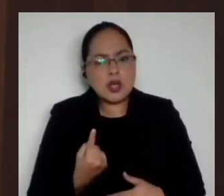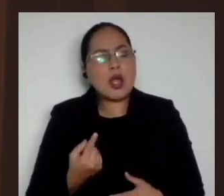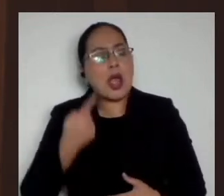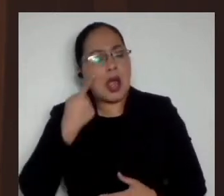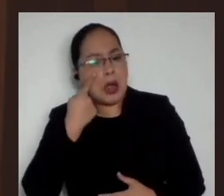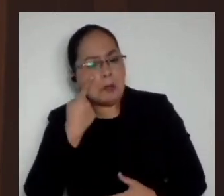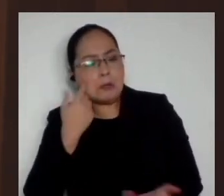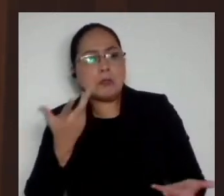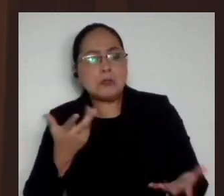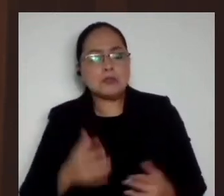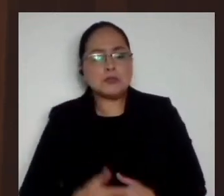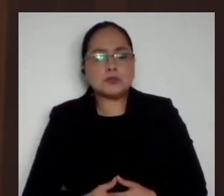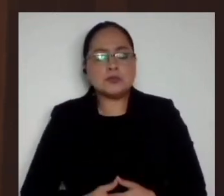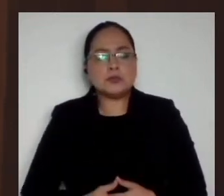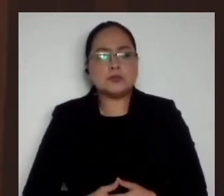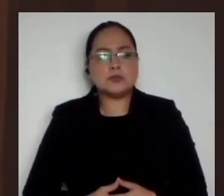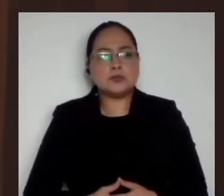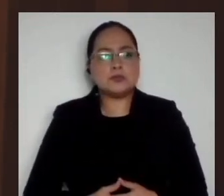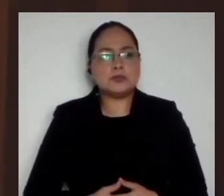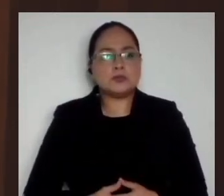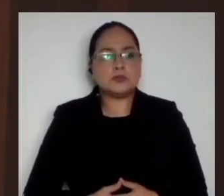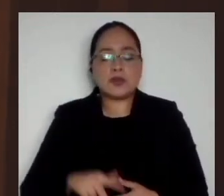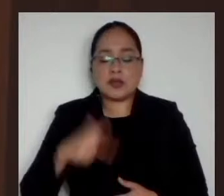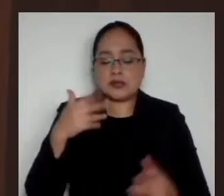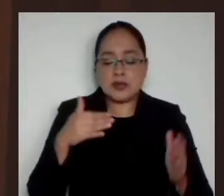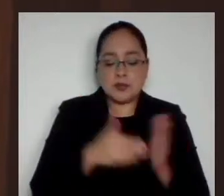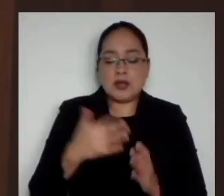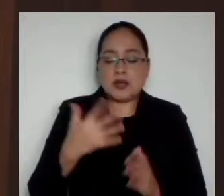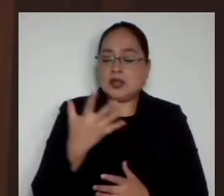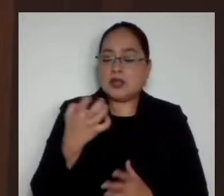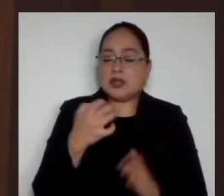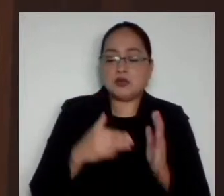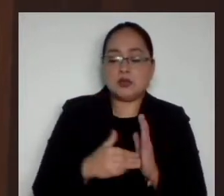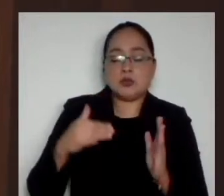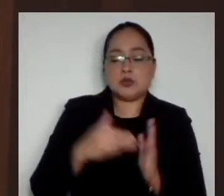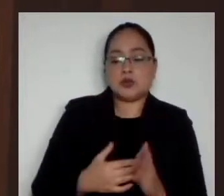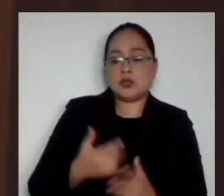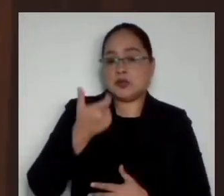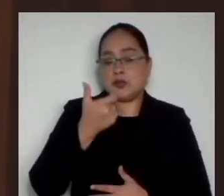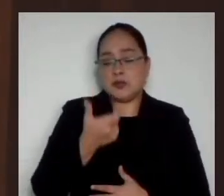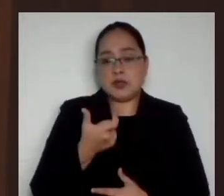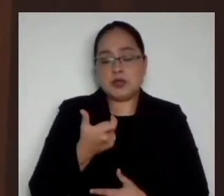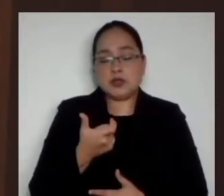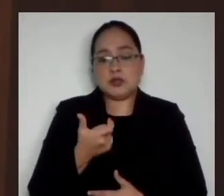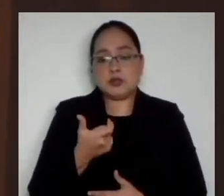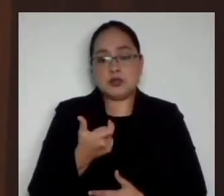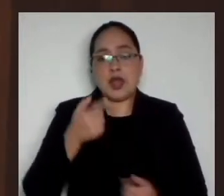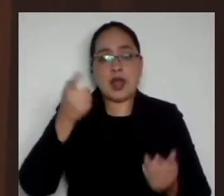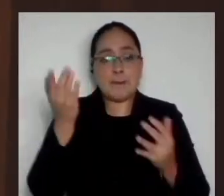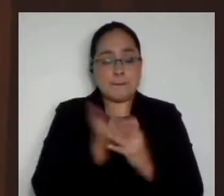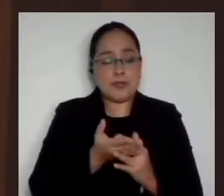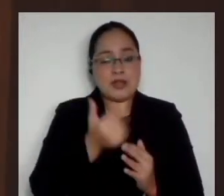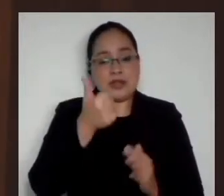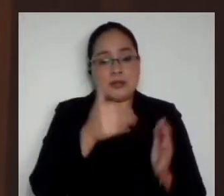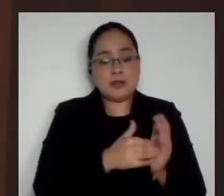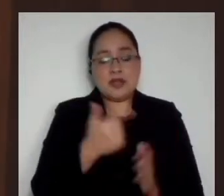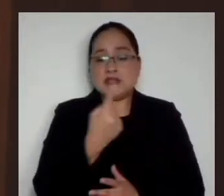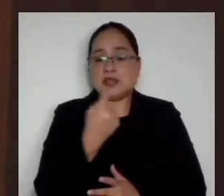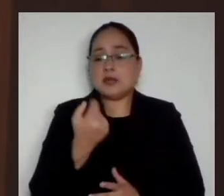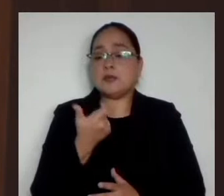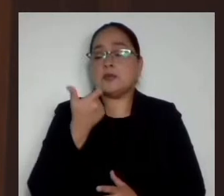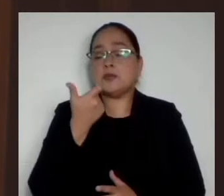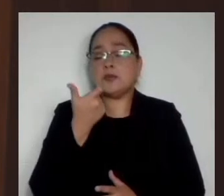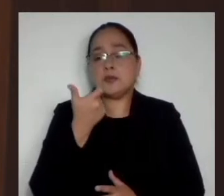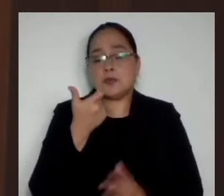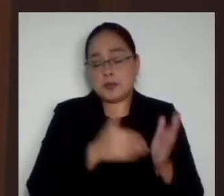De estos 13,500 millones de pesos, 6,100 millones de pesos fueron